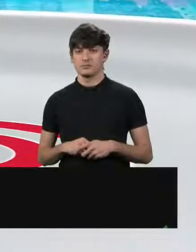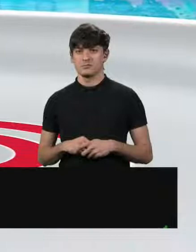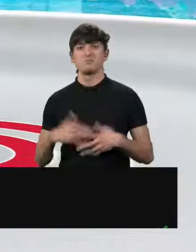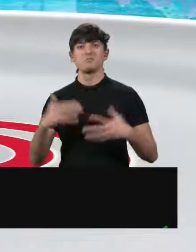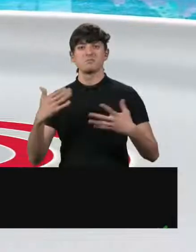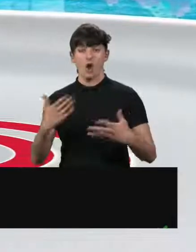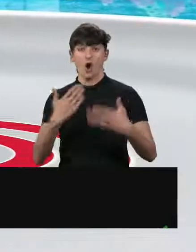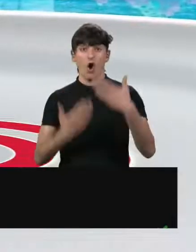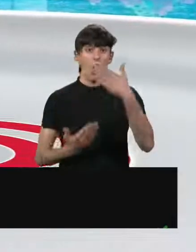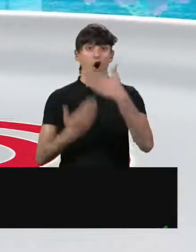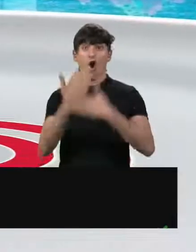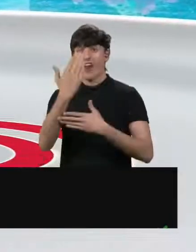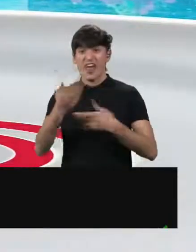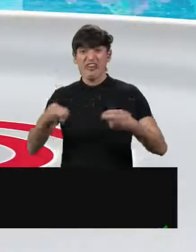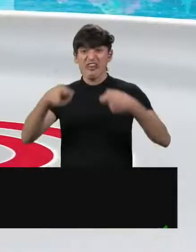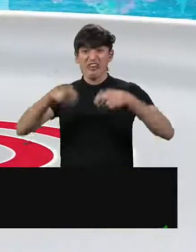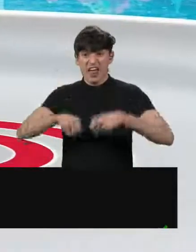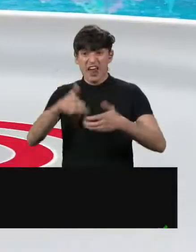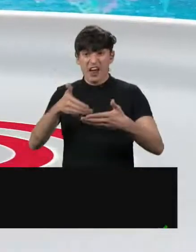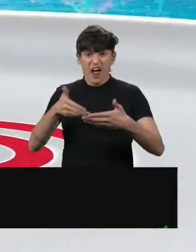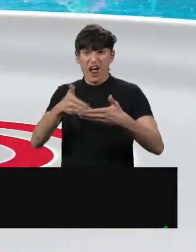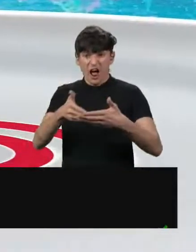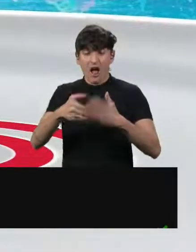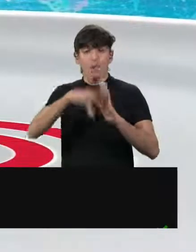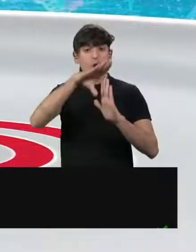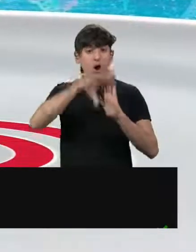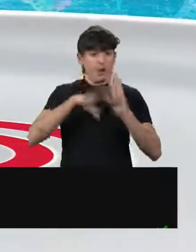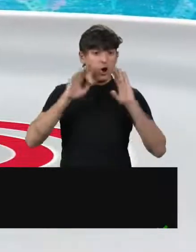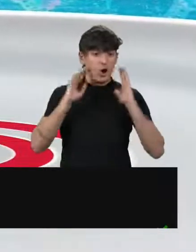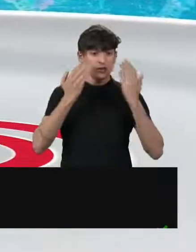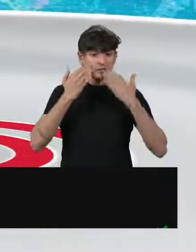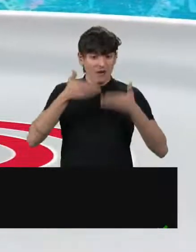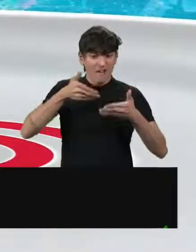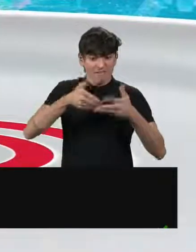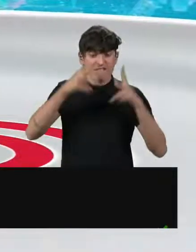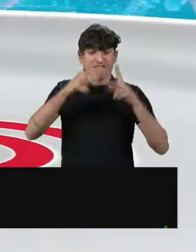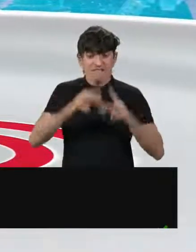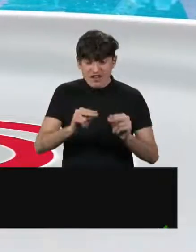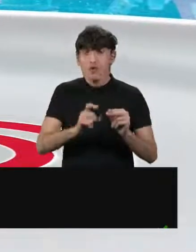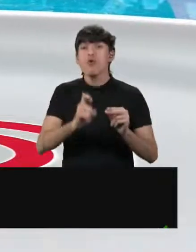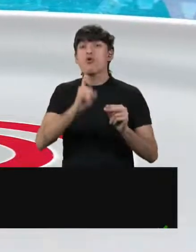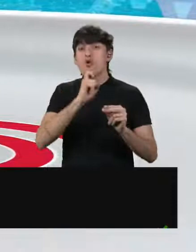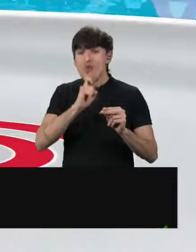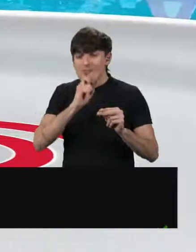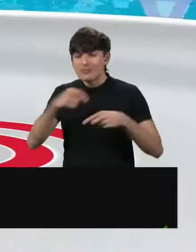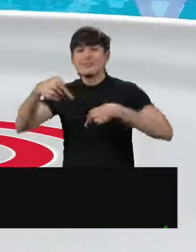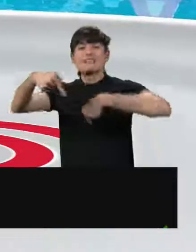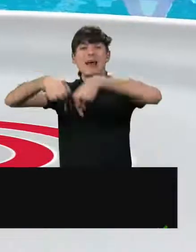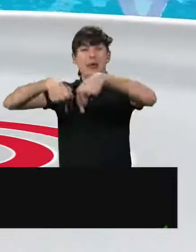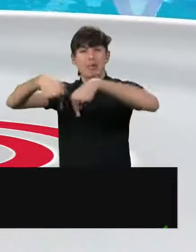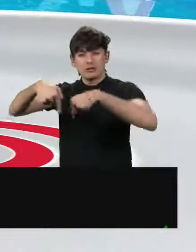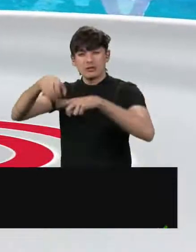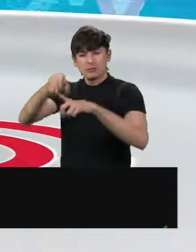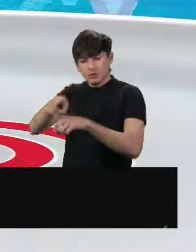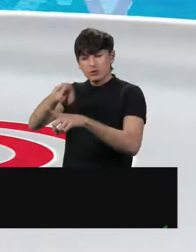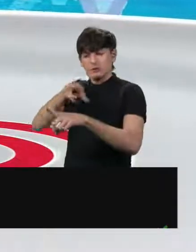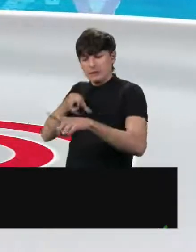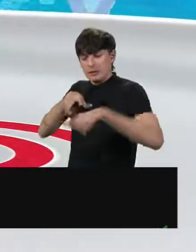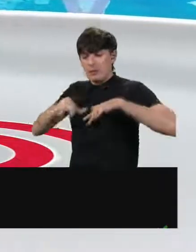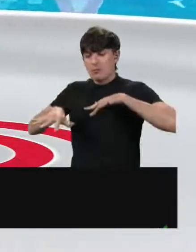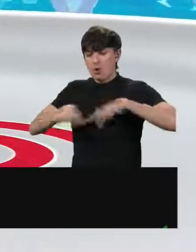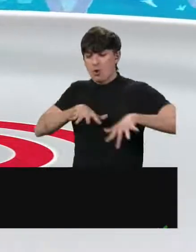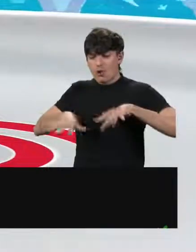Para cerrar la jornada y el programa del Congreso nos vamos al transporte, pero esta vez visto desde el punto de vista de la movilidad de